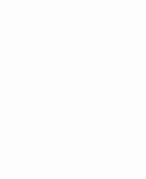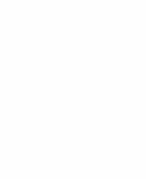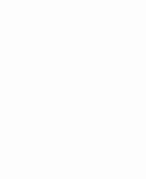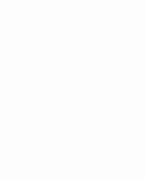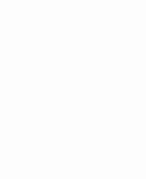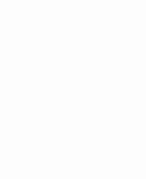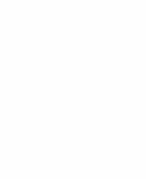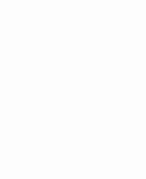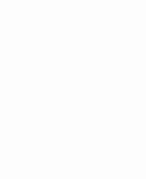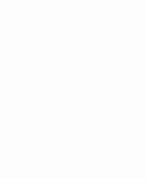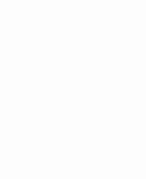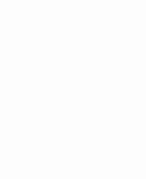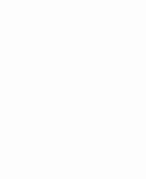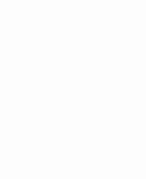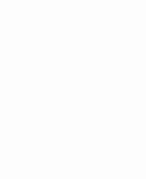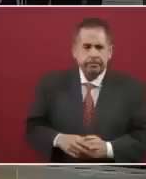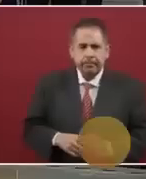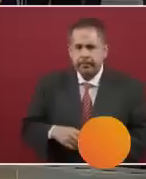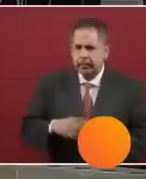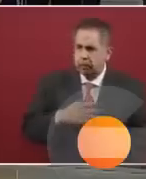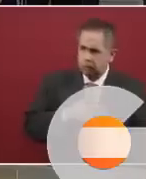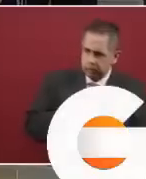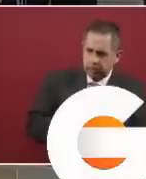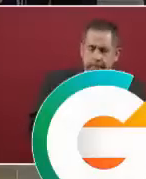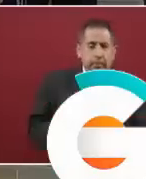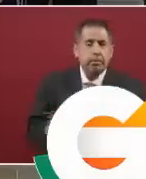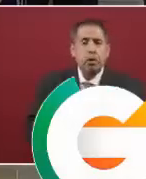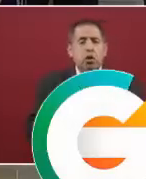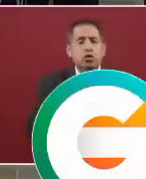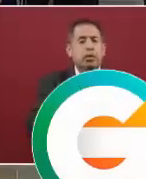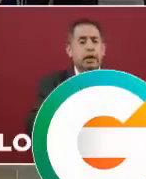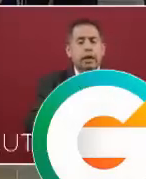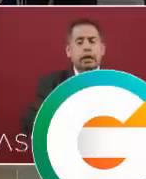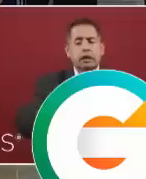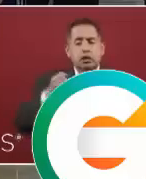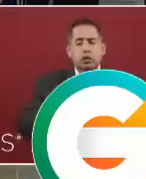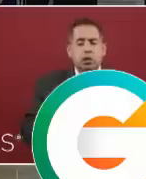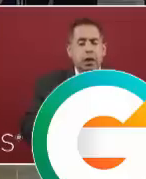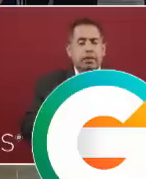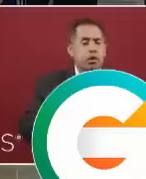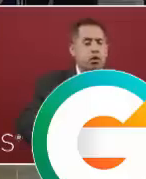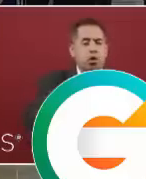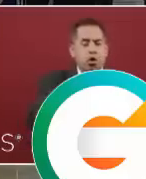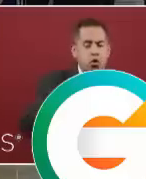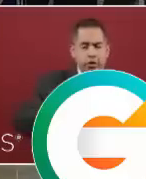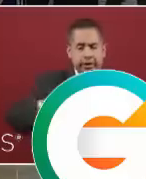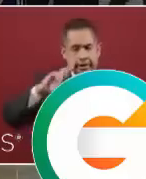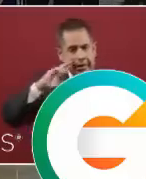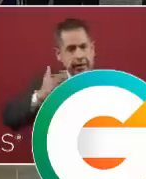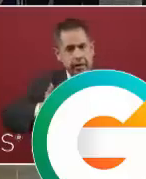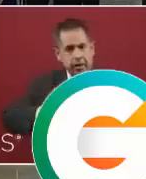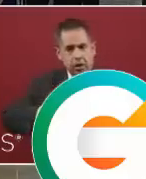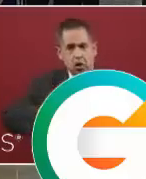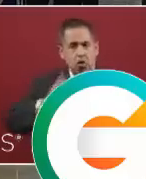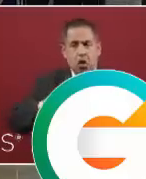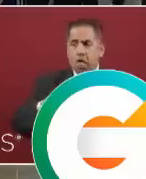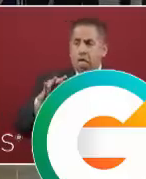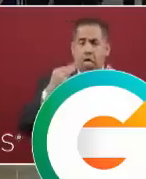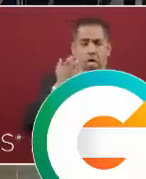Gracias, presidente. Buen día. Preguntarle sobre el tema de seguridad, pero con un contexto de responsabilidad y no